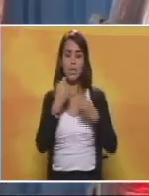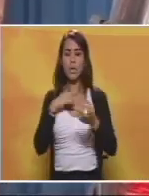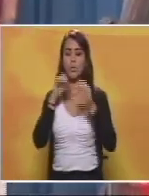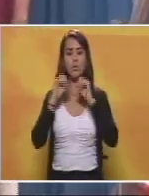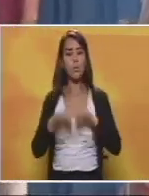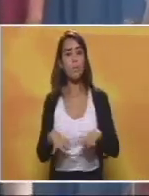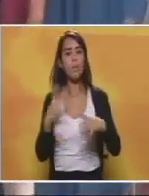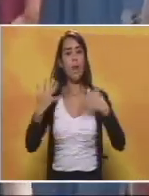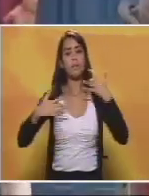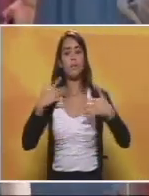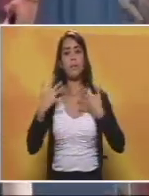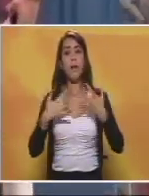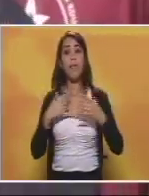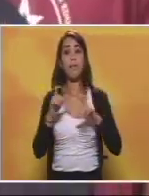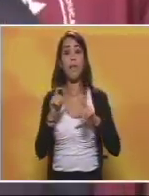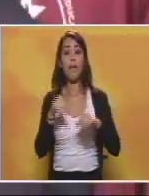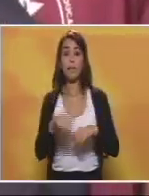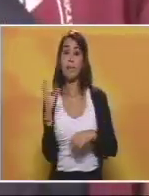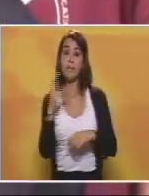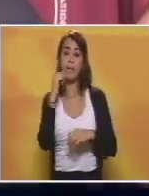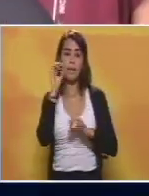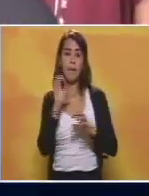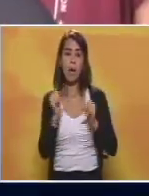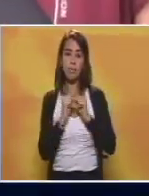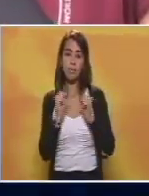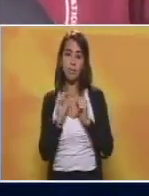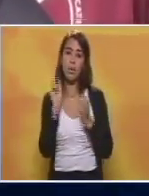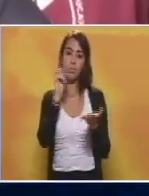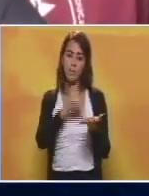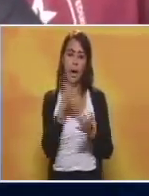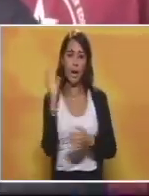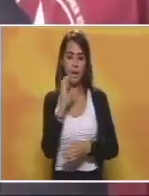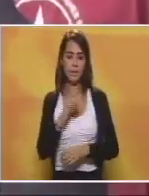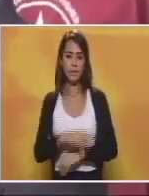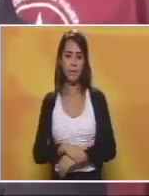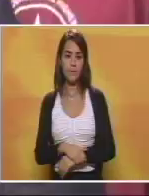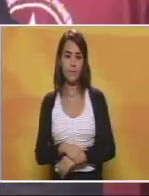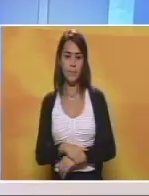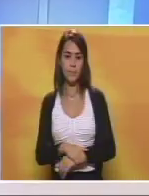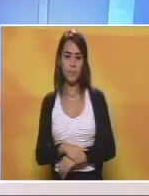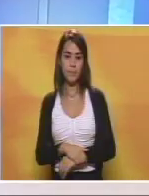actividades previstas en la capital andina para regresar a caracas